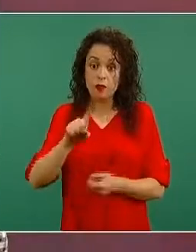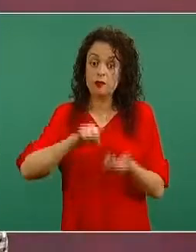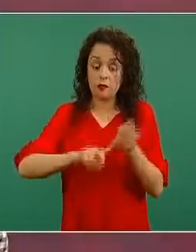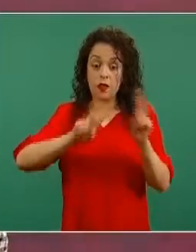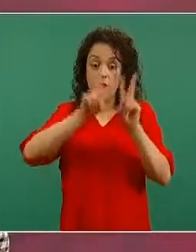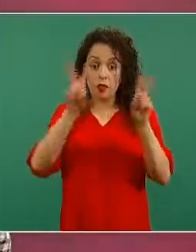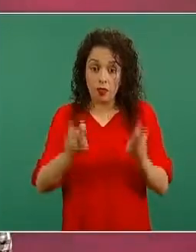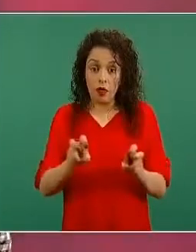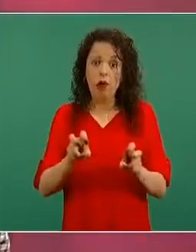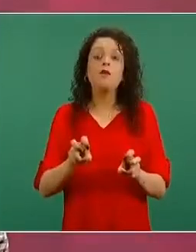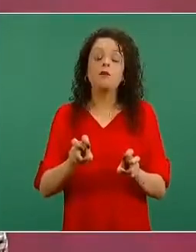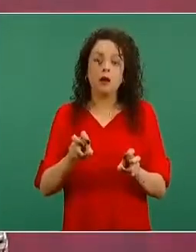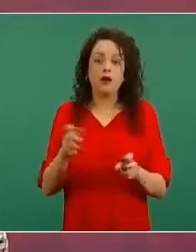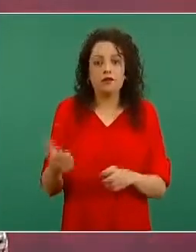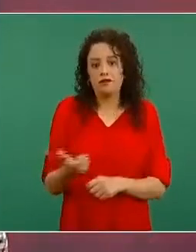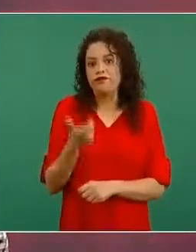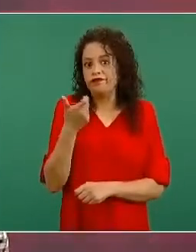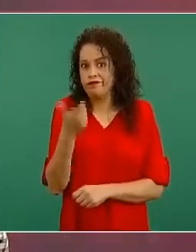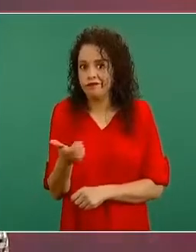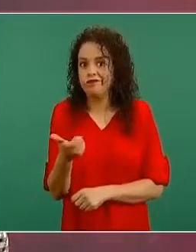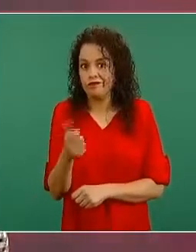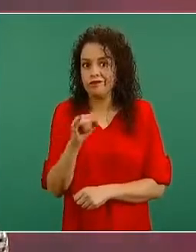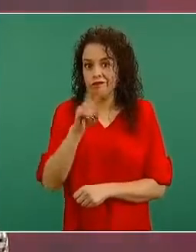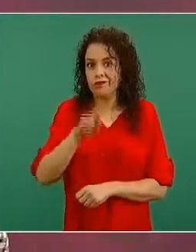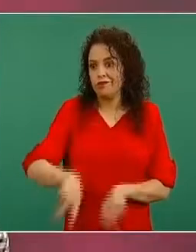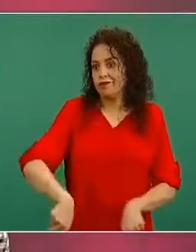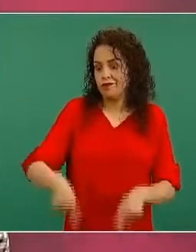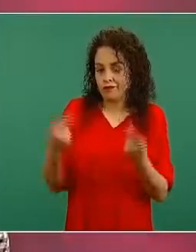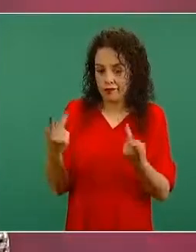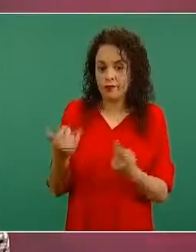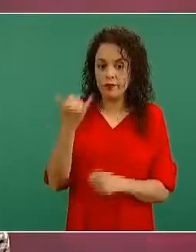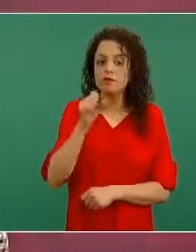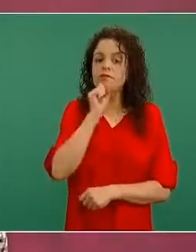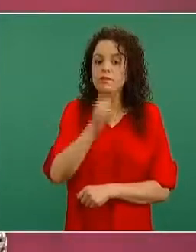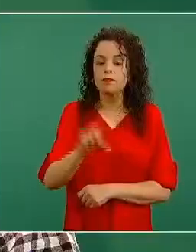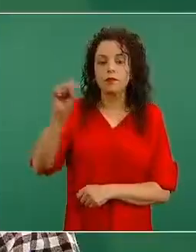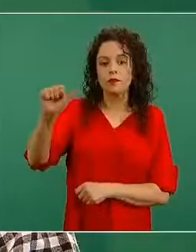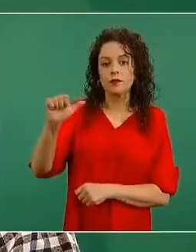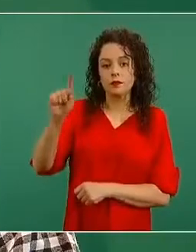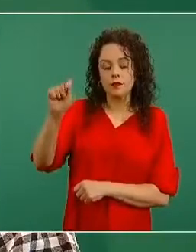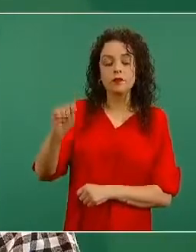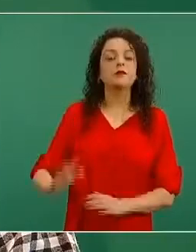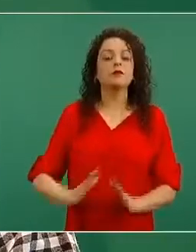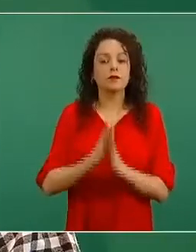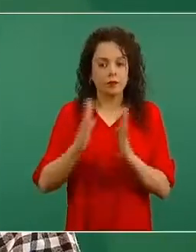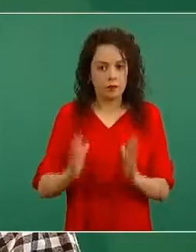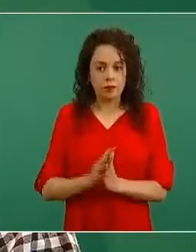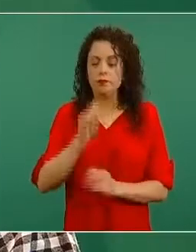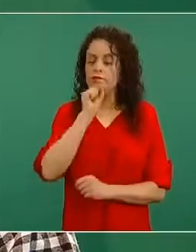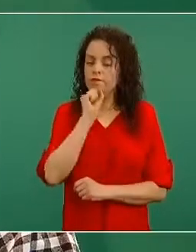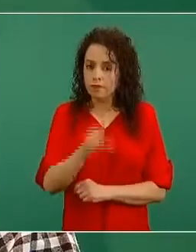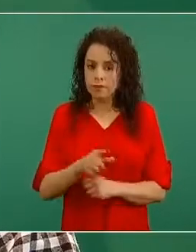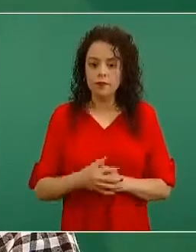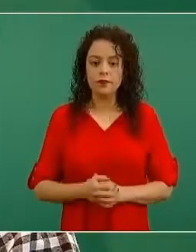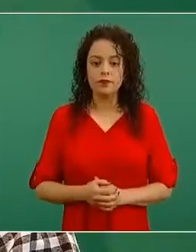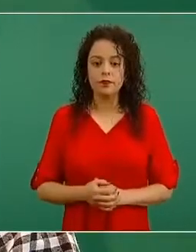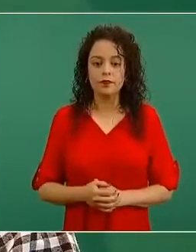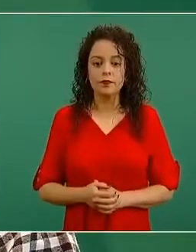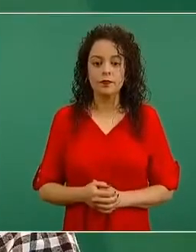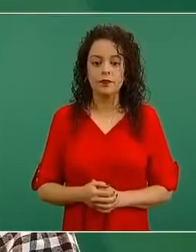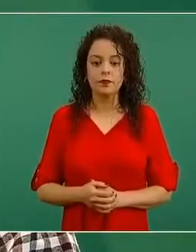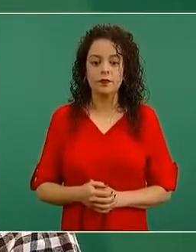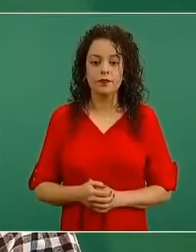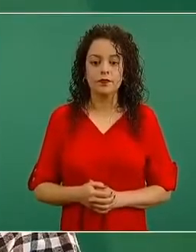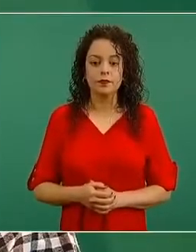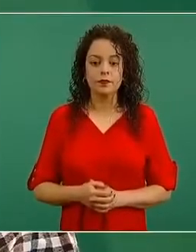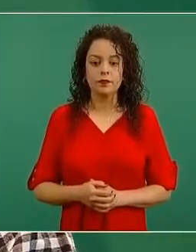de interés público, y participa desde luego el Sistema de Administración Tributario y la Dirección General